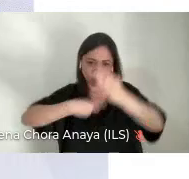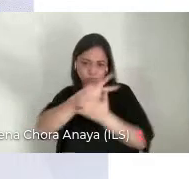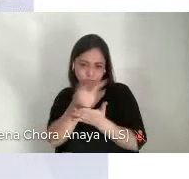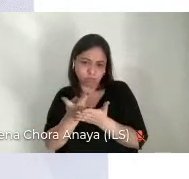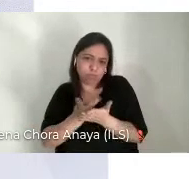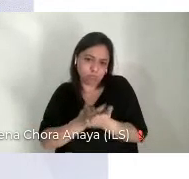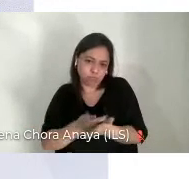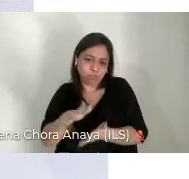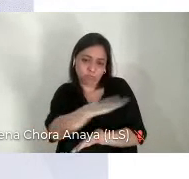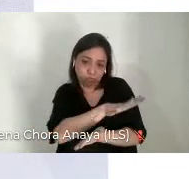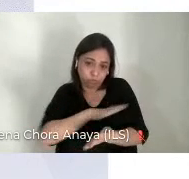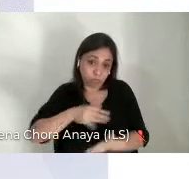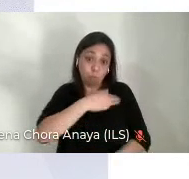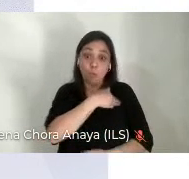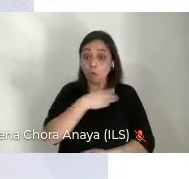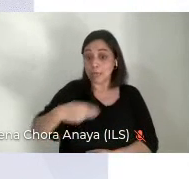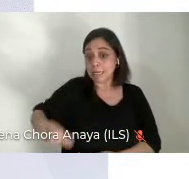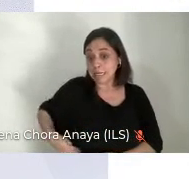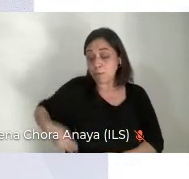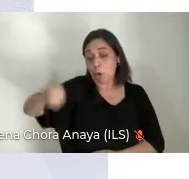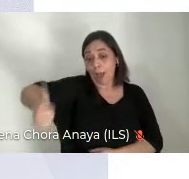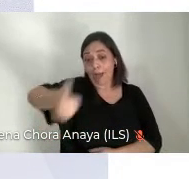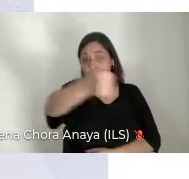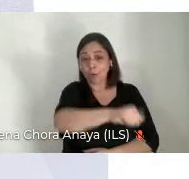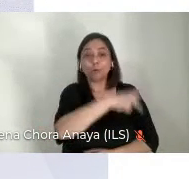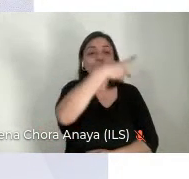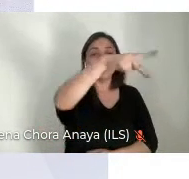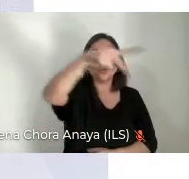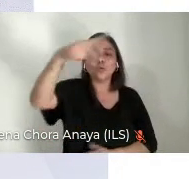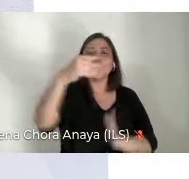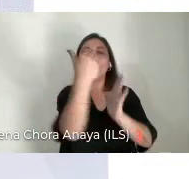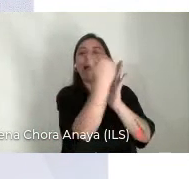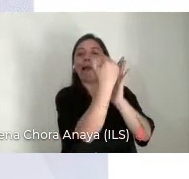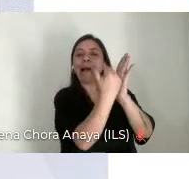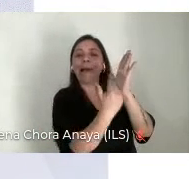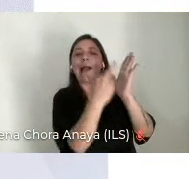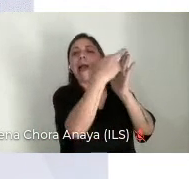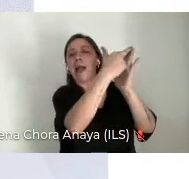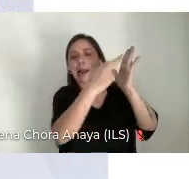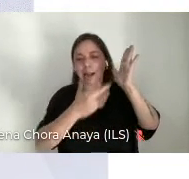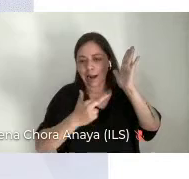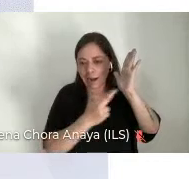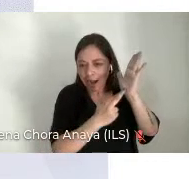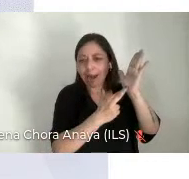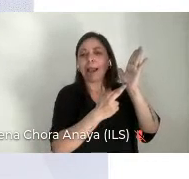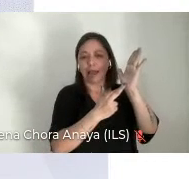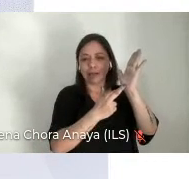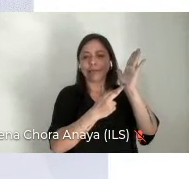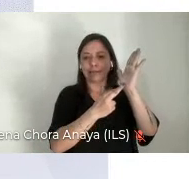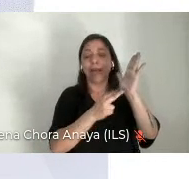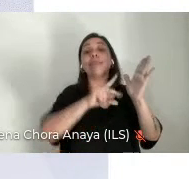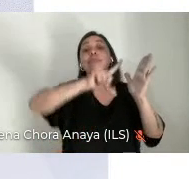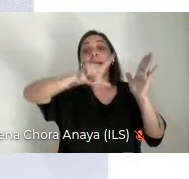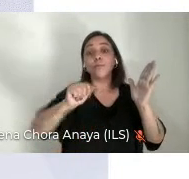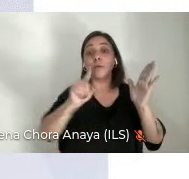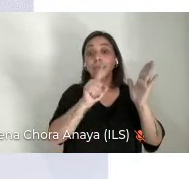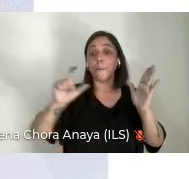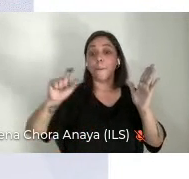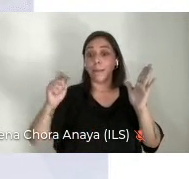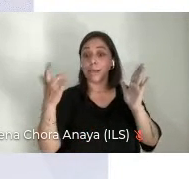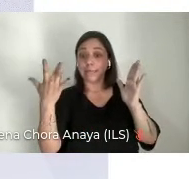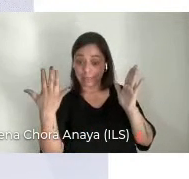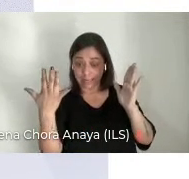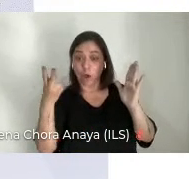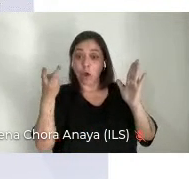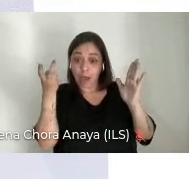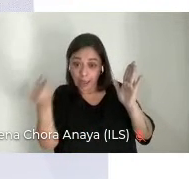Cada municipio tenía su manifiesto. Después de construir ese manifiesto de cada uno de los 125 municipios, pasamos a